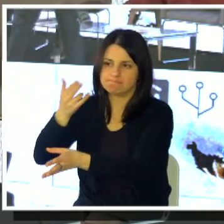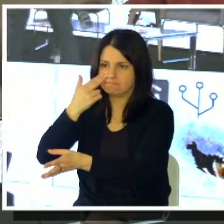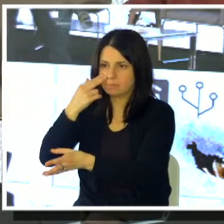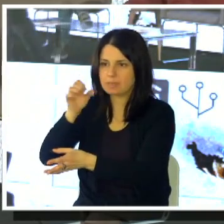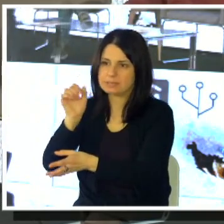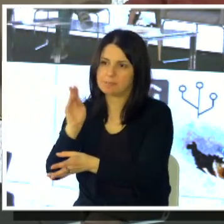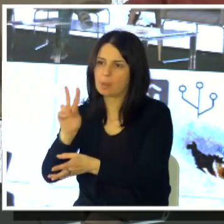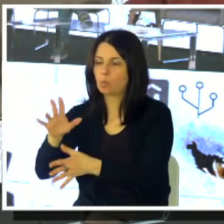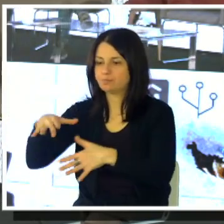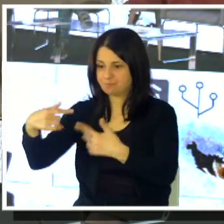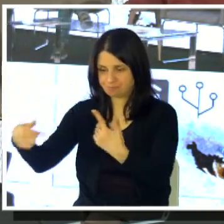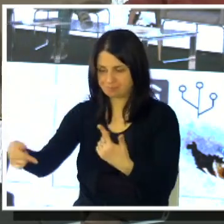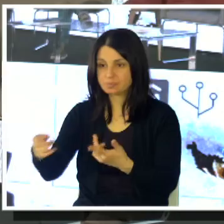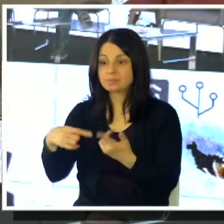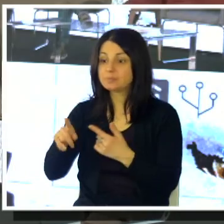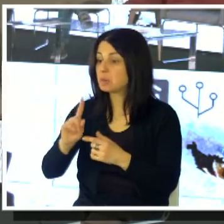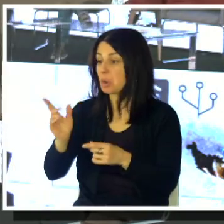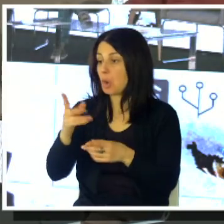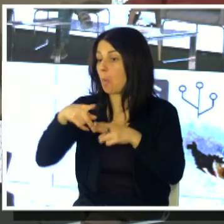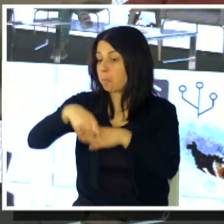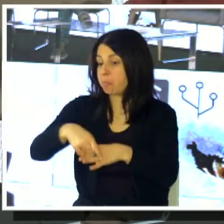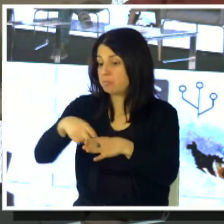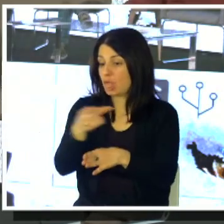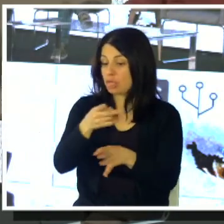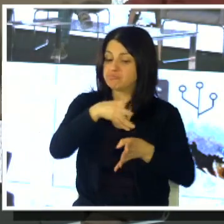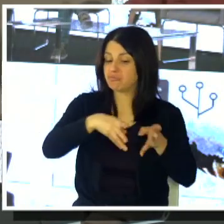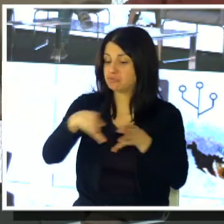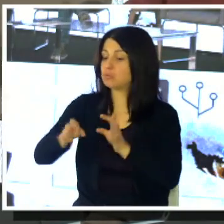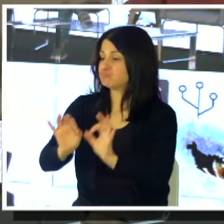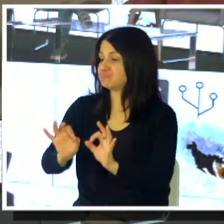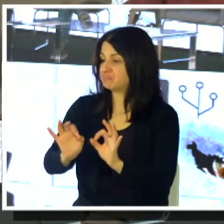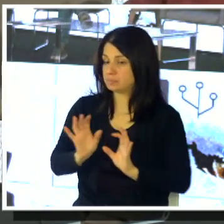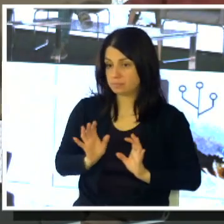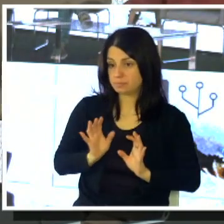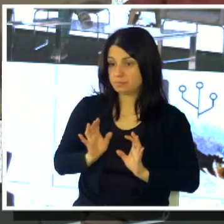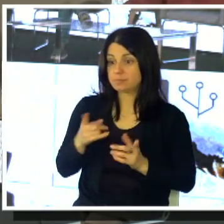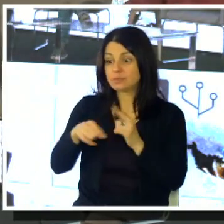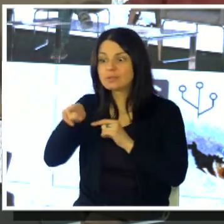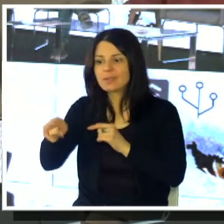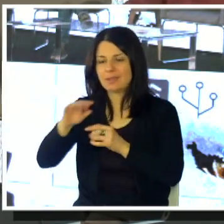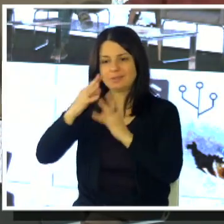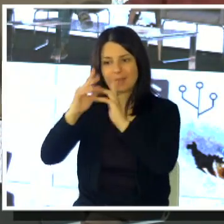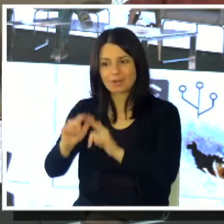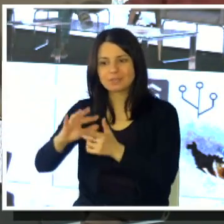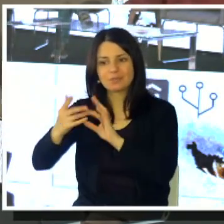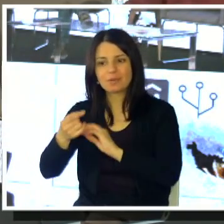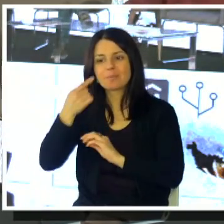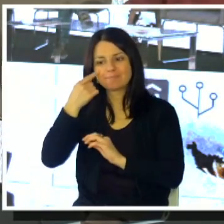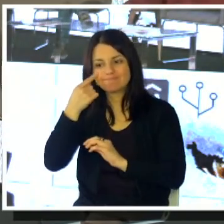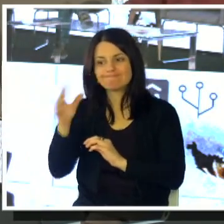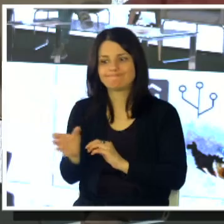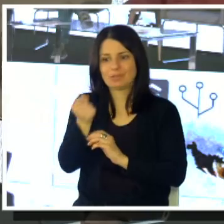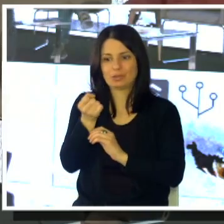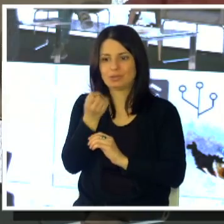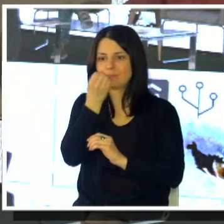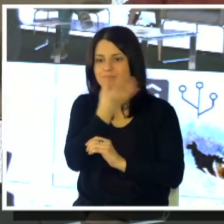etc. Pero no me interfirió con mis dos funcionalidades adicionales. Entonces, con esta arquitectura, lo que yo empiezo a conseguir es una